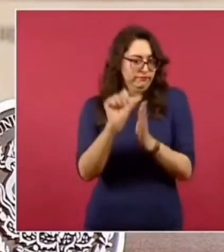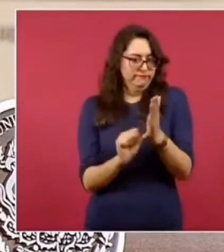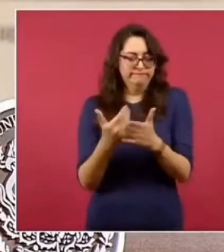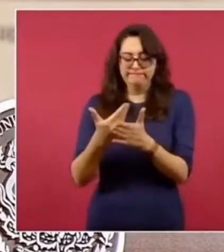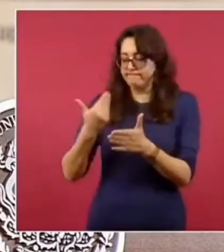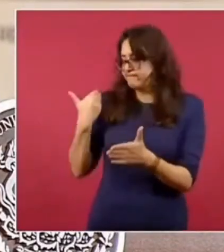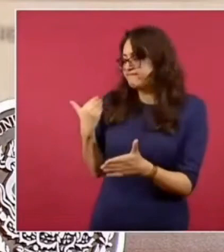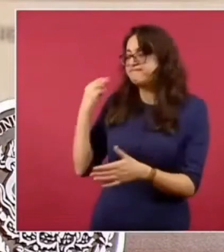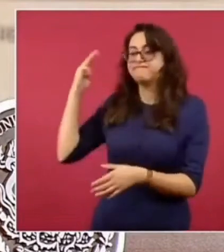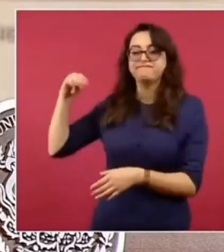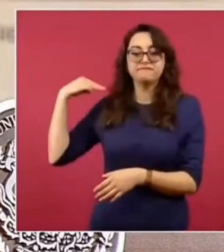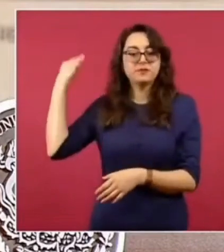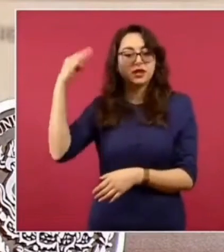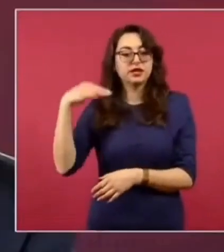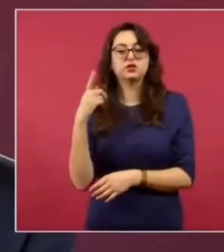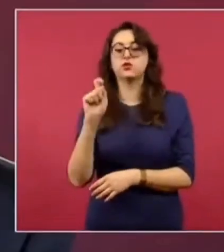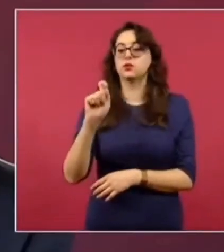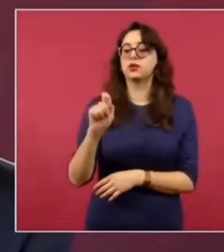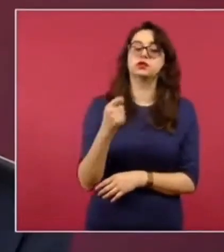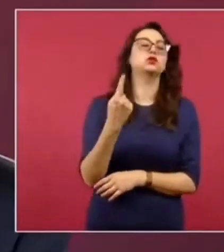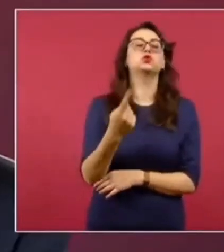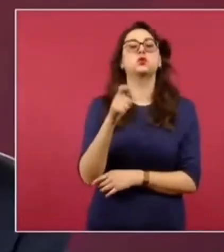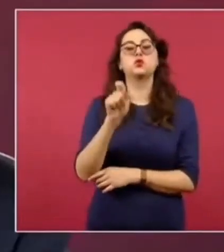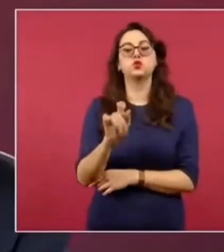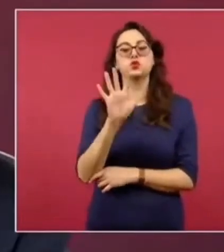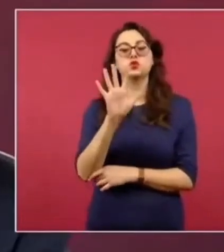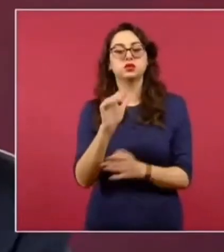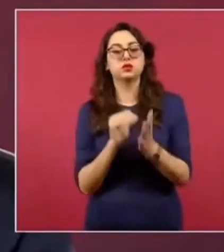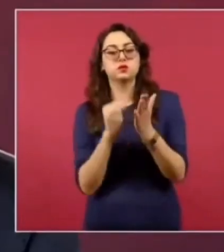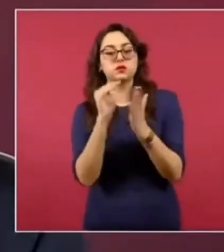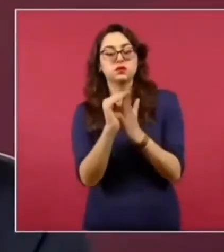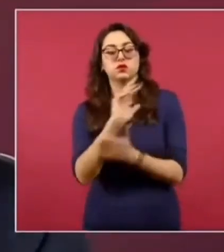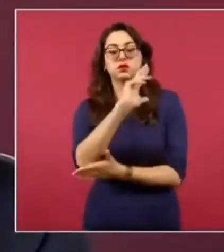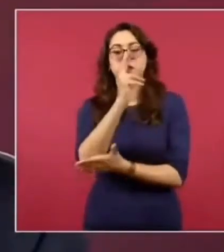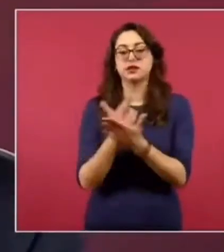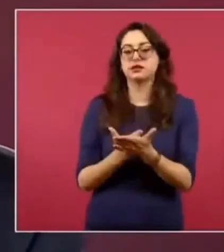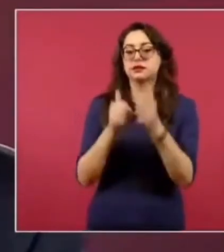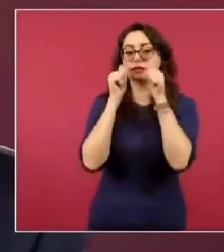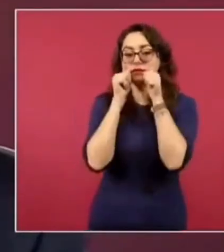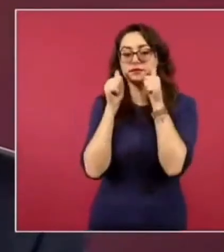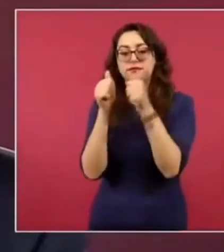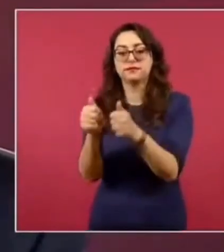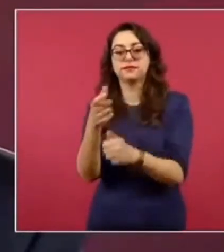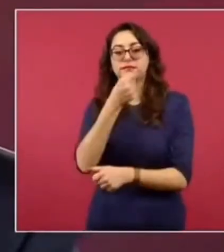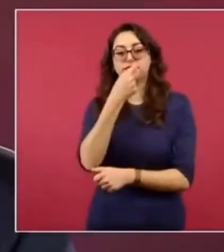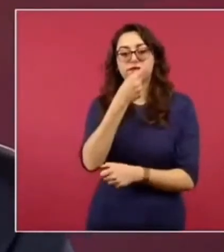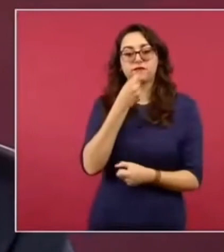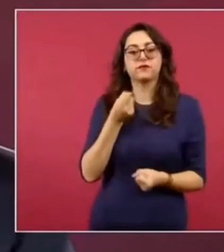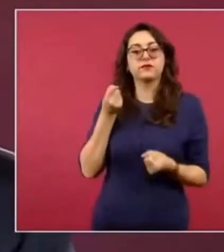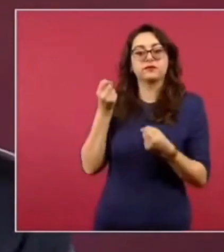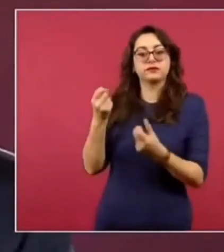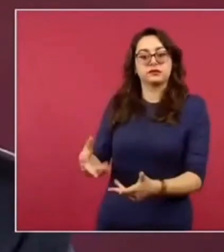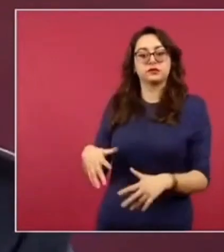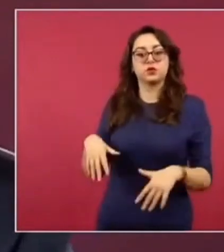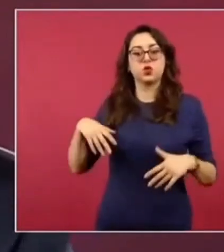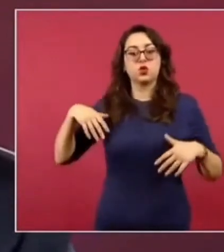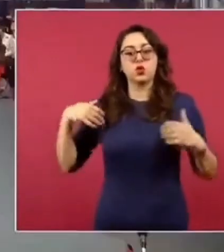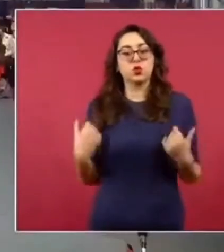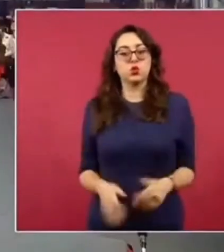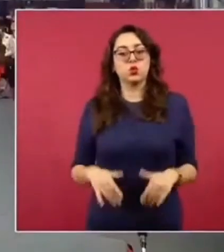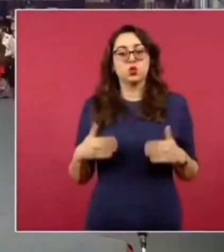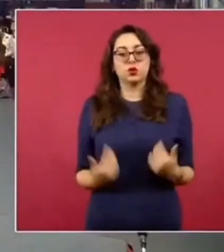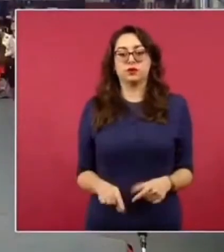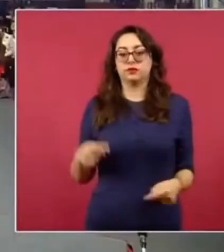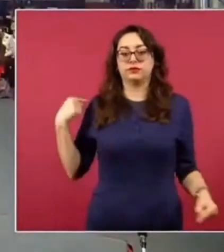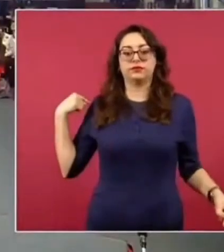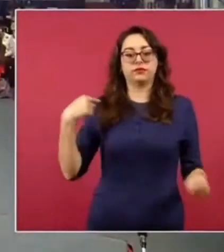tenemos el reporte fueron 21.5 millones de recetas surtidas. Es el número más alto de surtimiento de recetas en